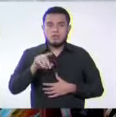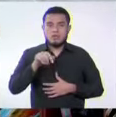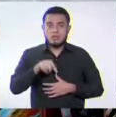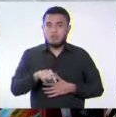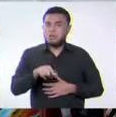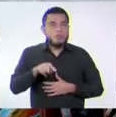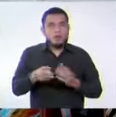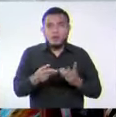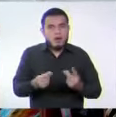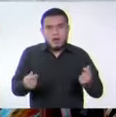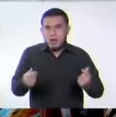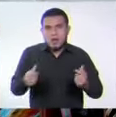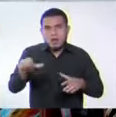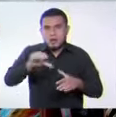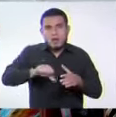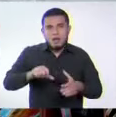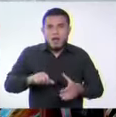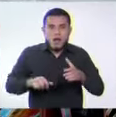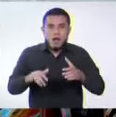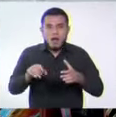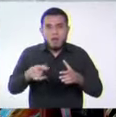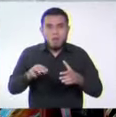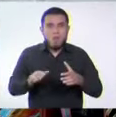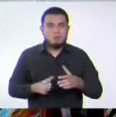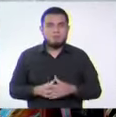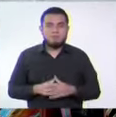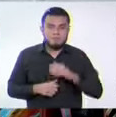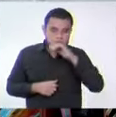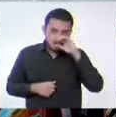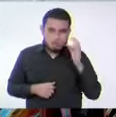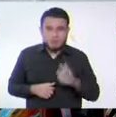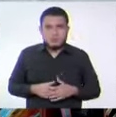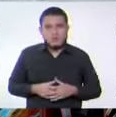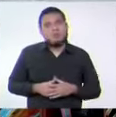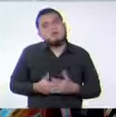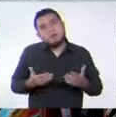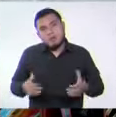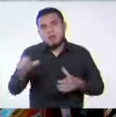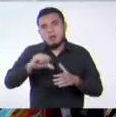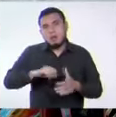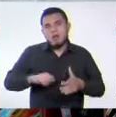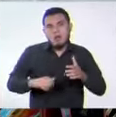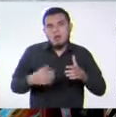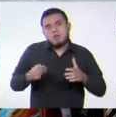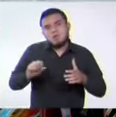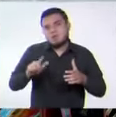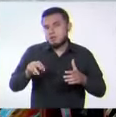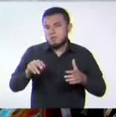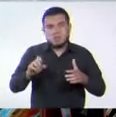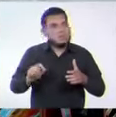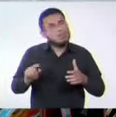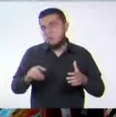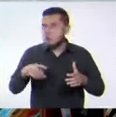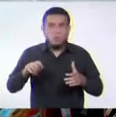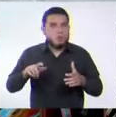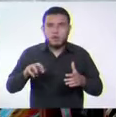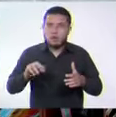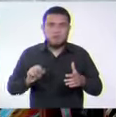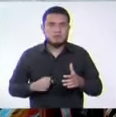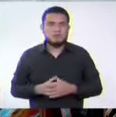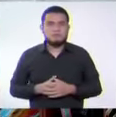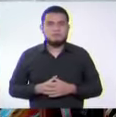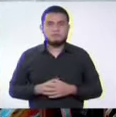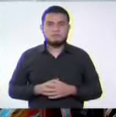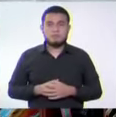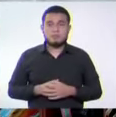insolubles en compuestos polares, por lo tanto, son solubles obviamente en solventes no polares. Además,